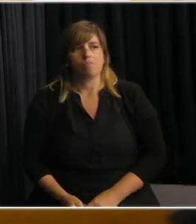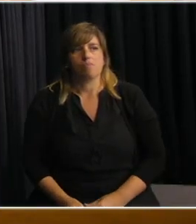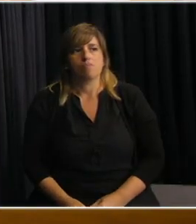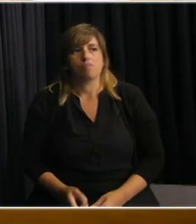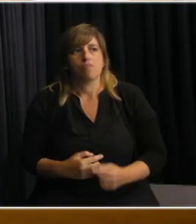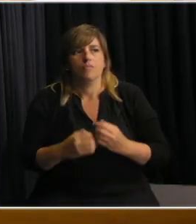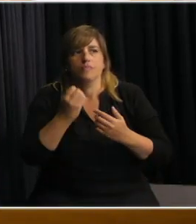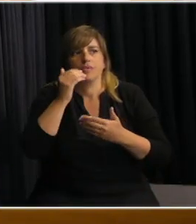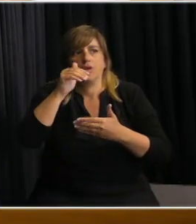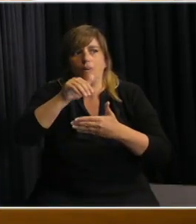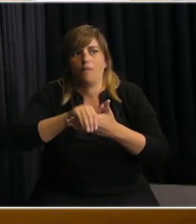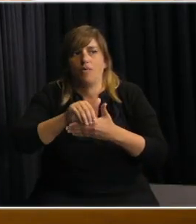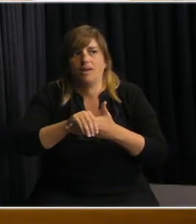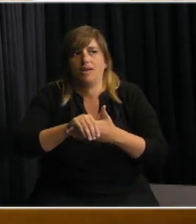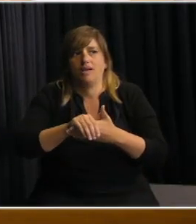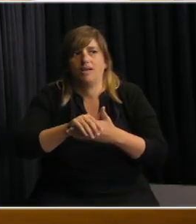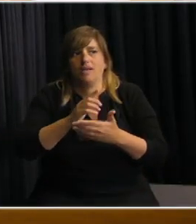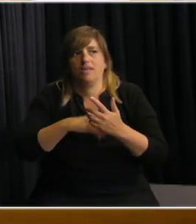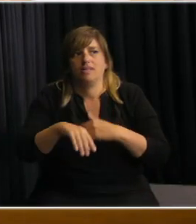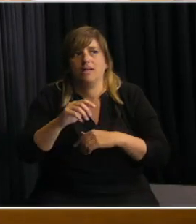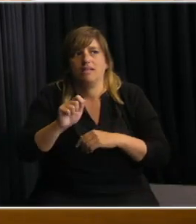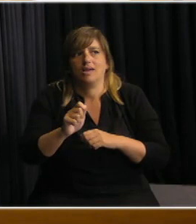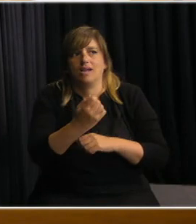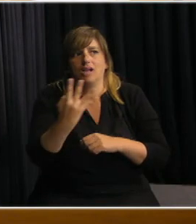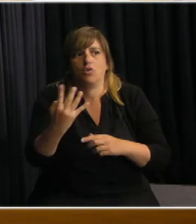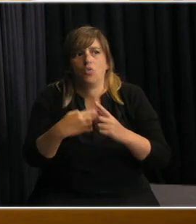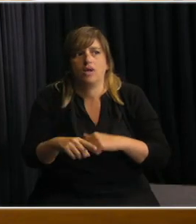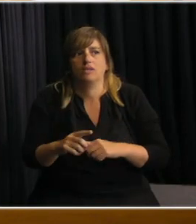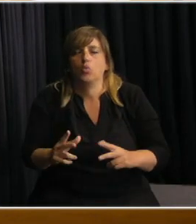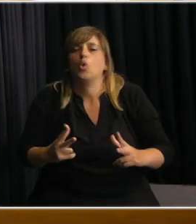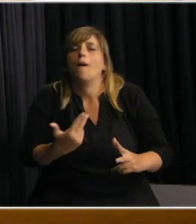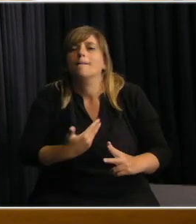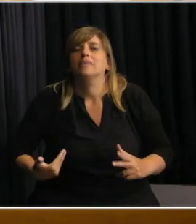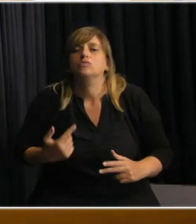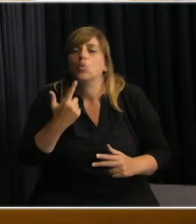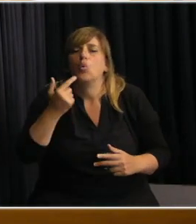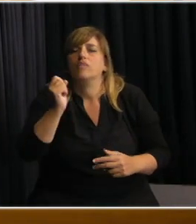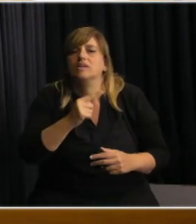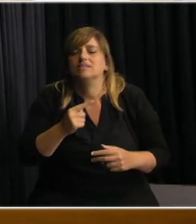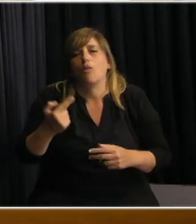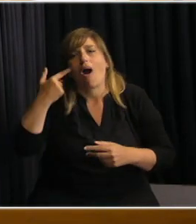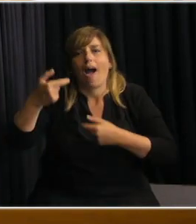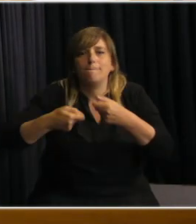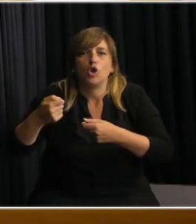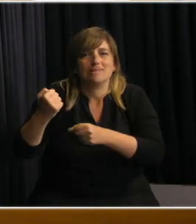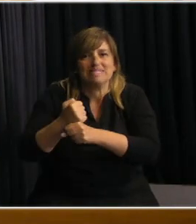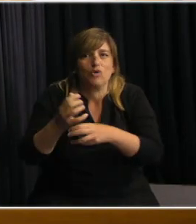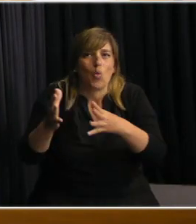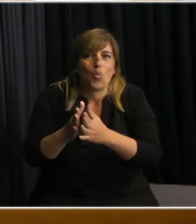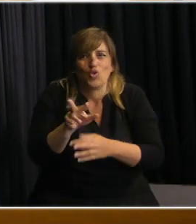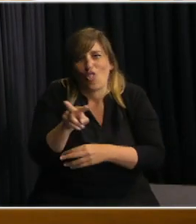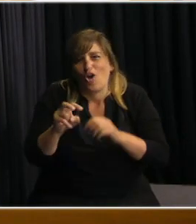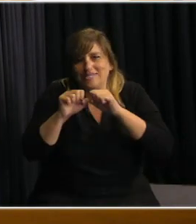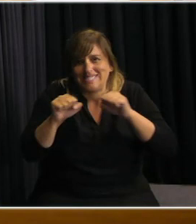Buenas tardes, Mariana Sequeira de Telenoche. Presidente, usted destacaba el aporte de Ferrez y de Delgado en las